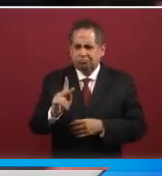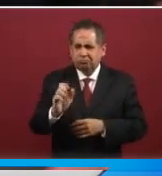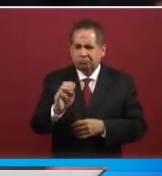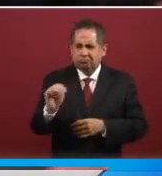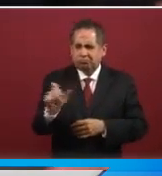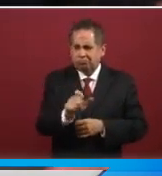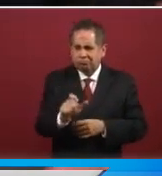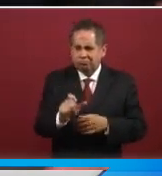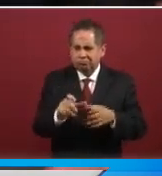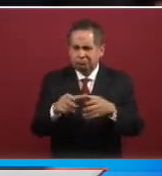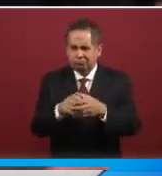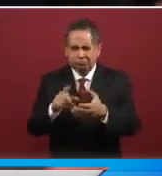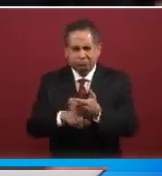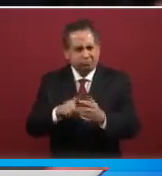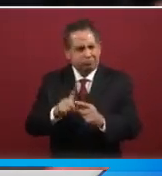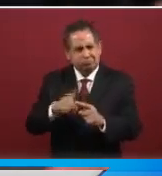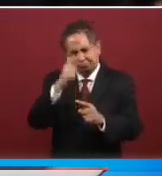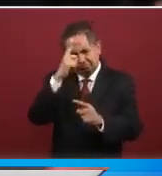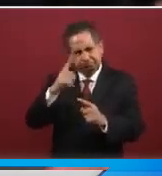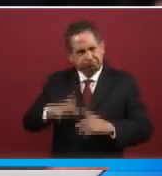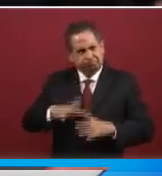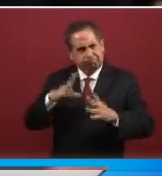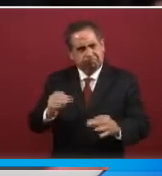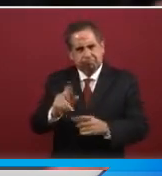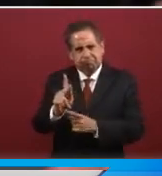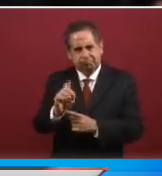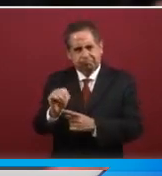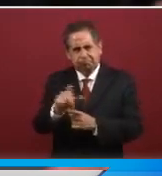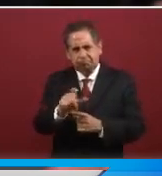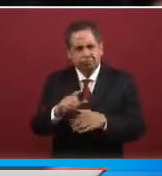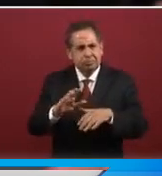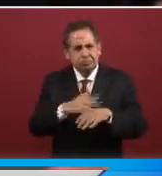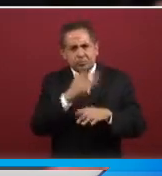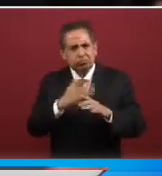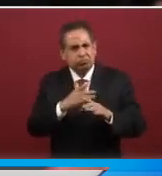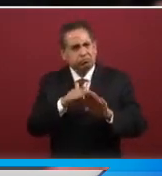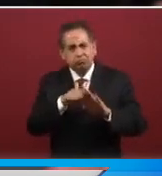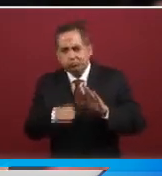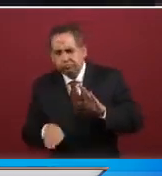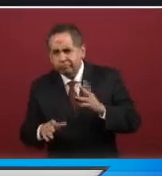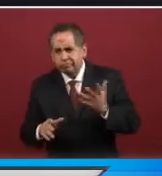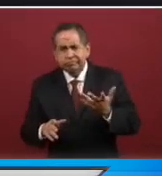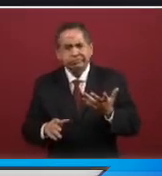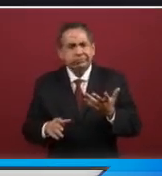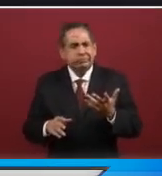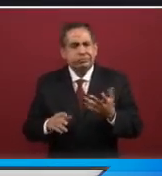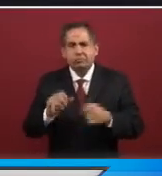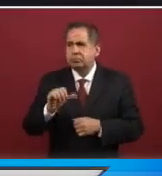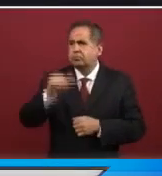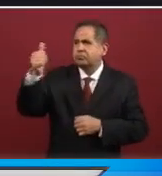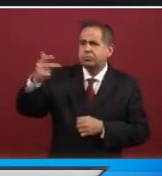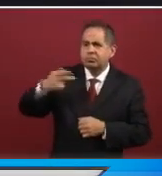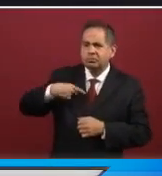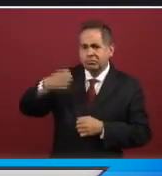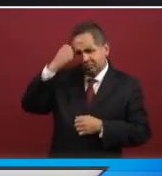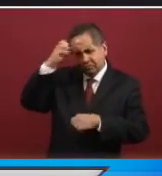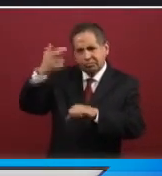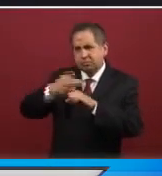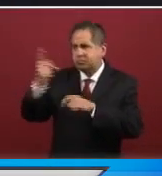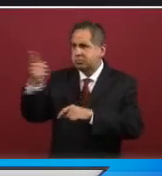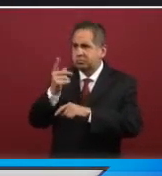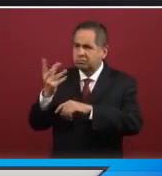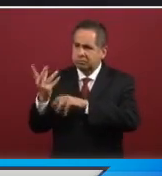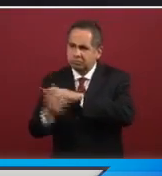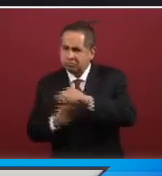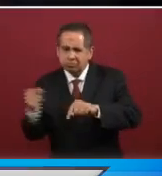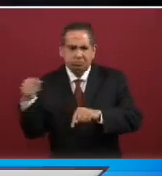es crecimiento del 2% anual durante 36 años y una corrupción sin igual en el mundo, lo que significó destruir el tejido social.